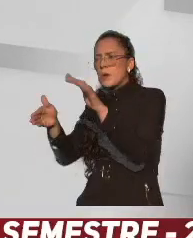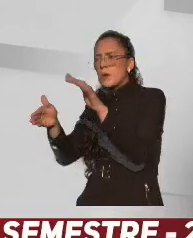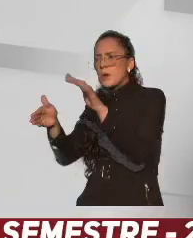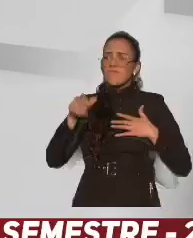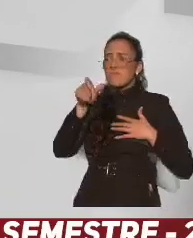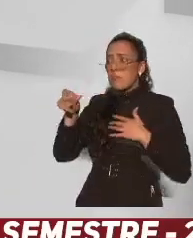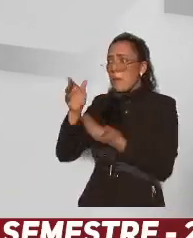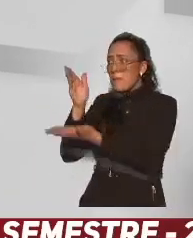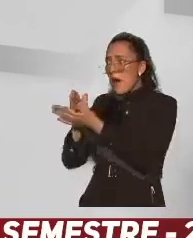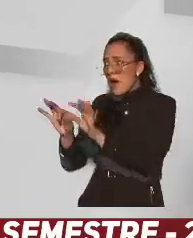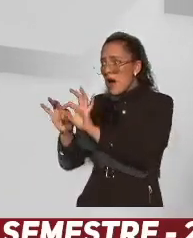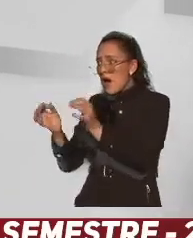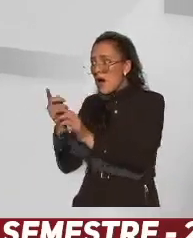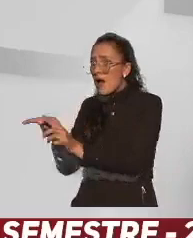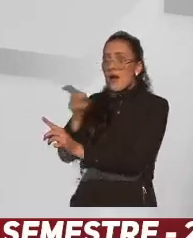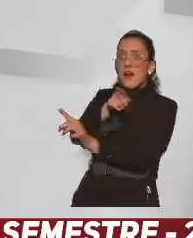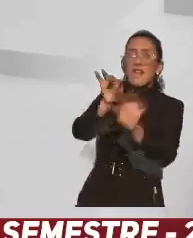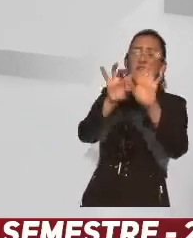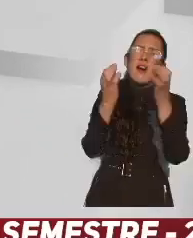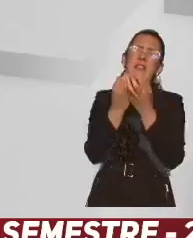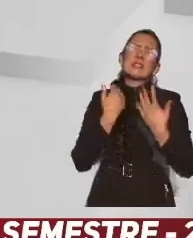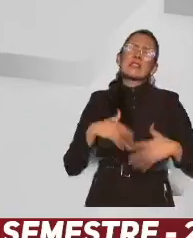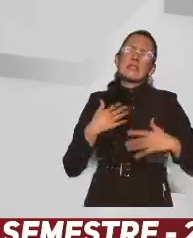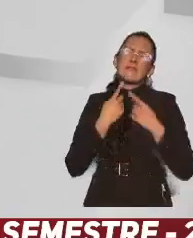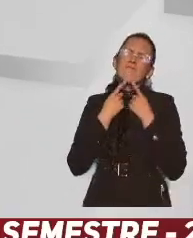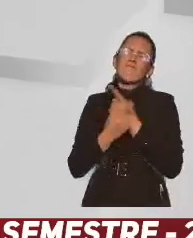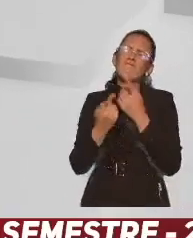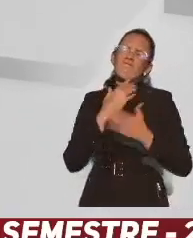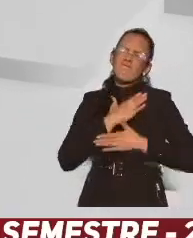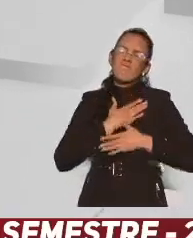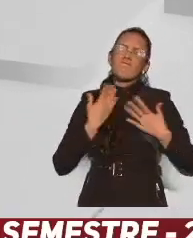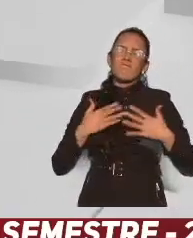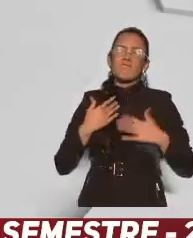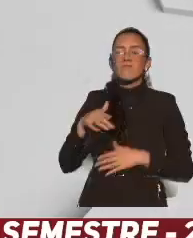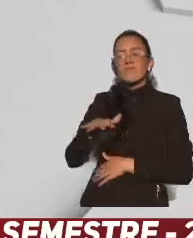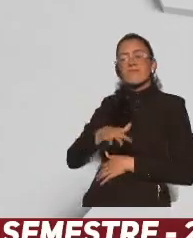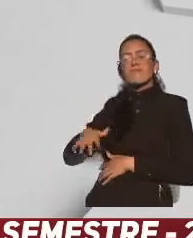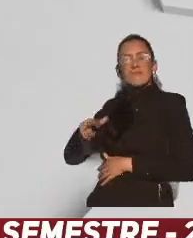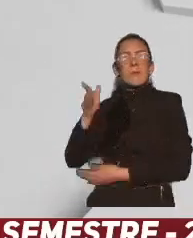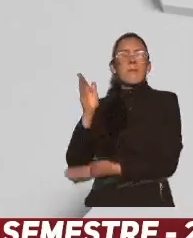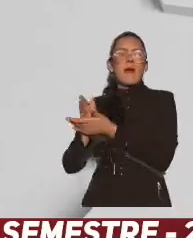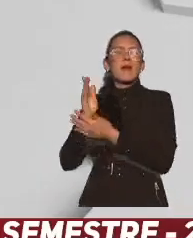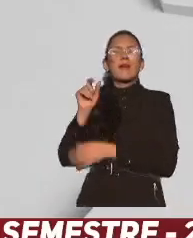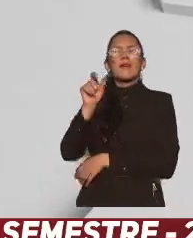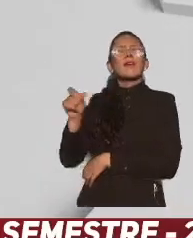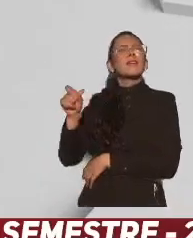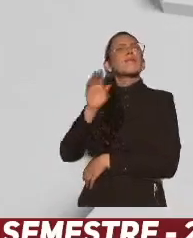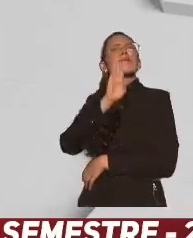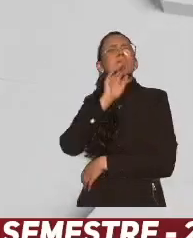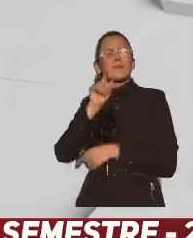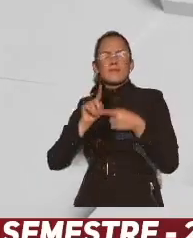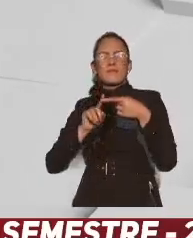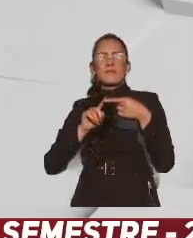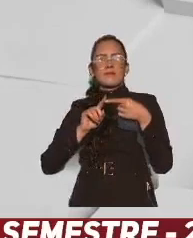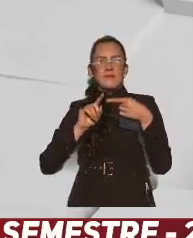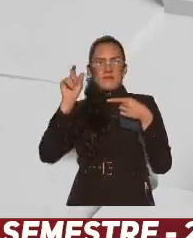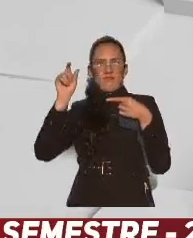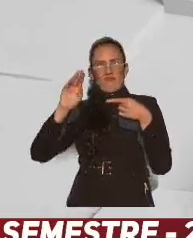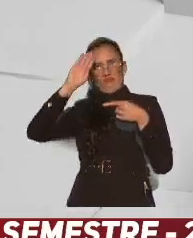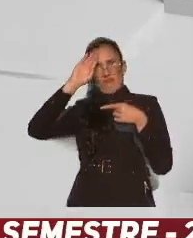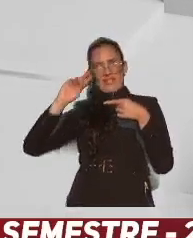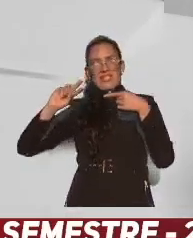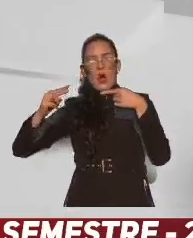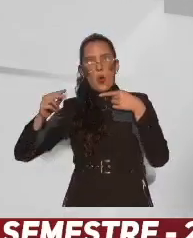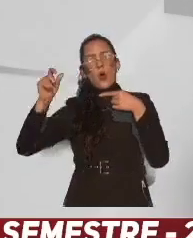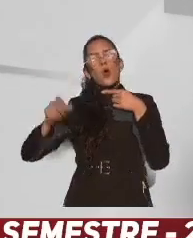nuestros soldados que conforman el batallón energético y vial número 10. Ellos son Cabo Segundo Gómez Gamboa,